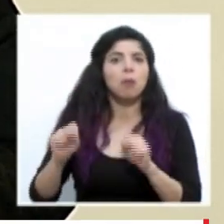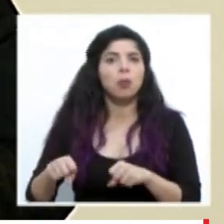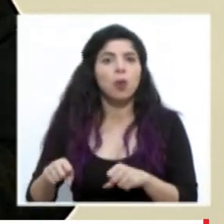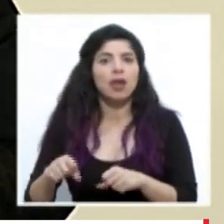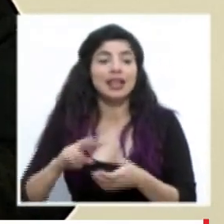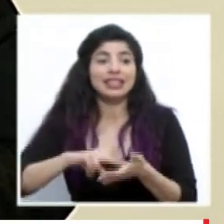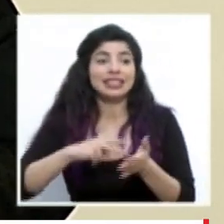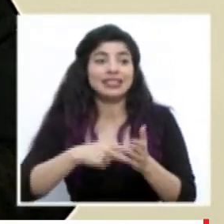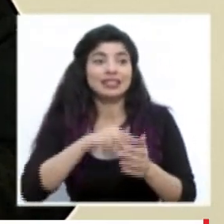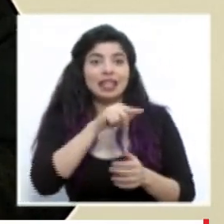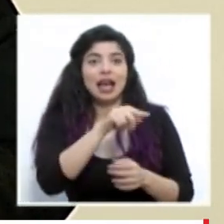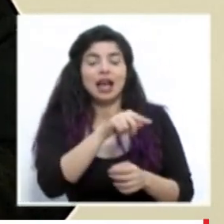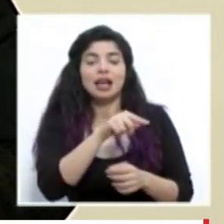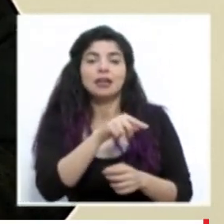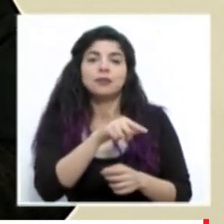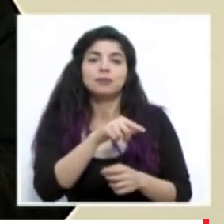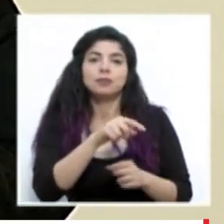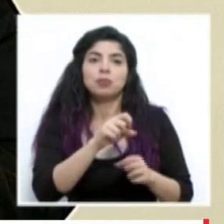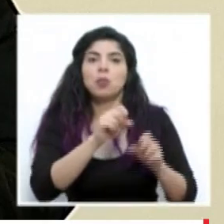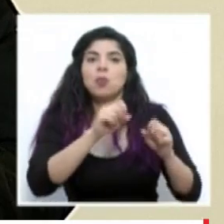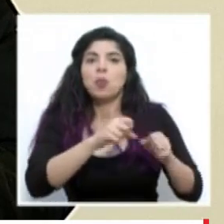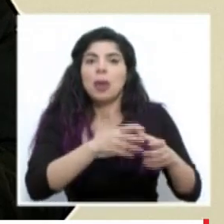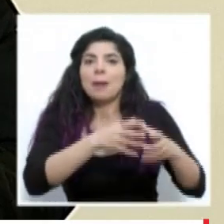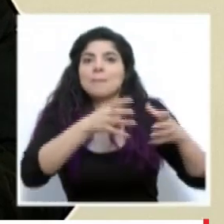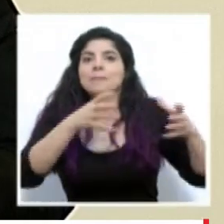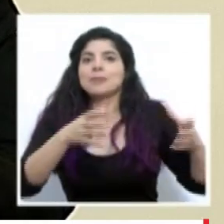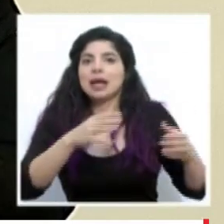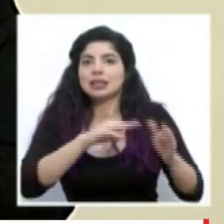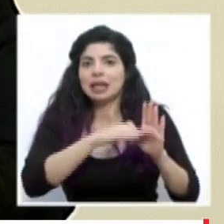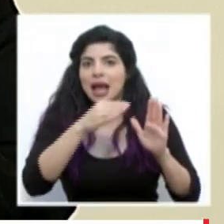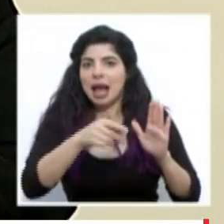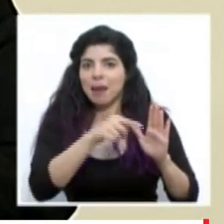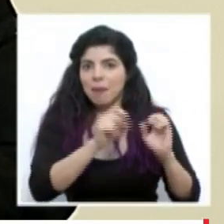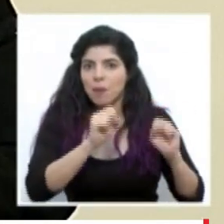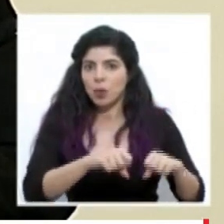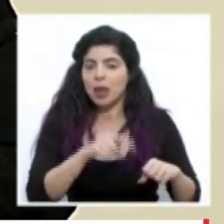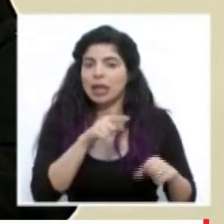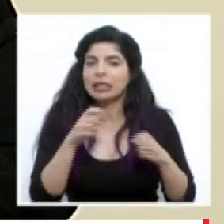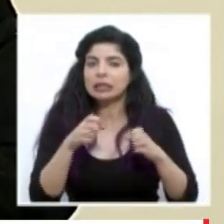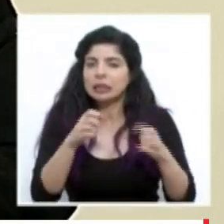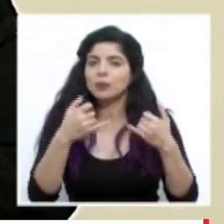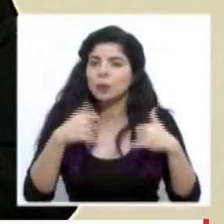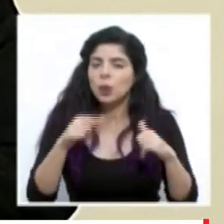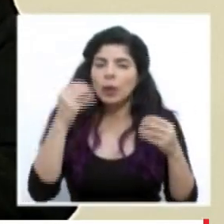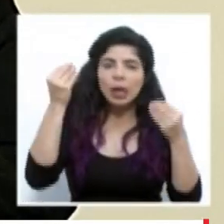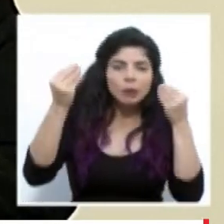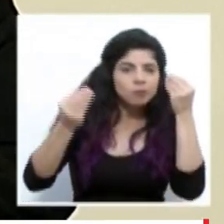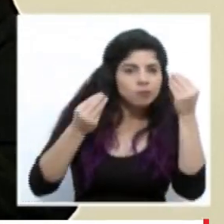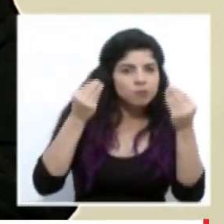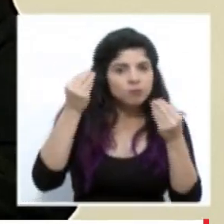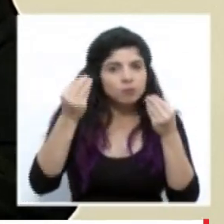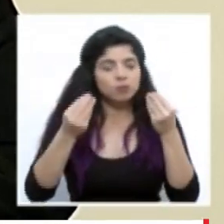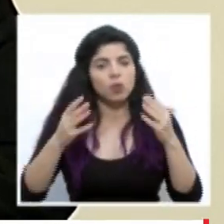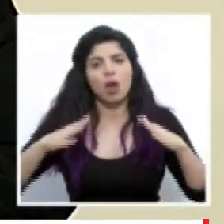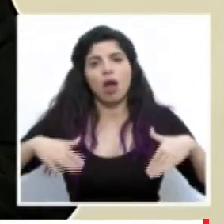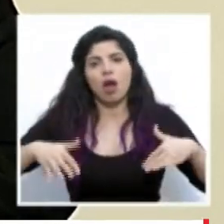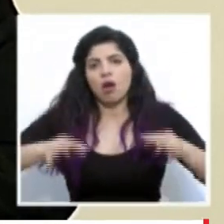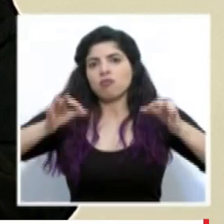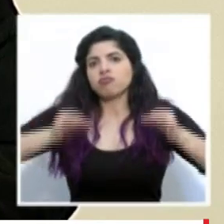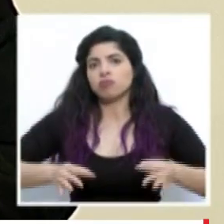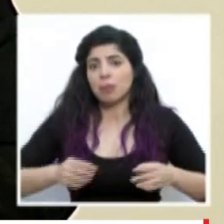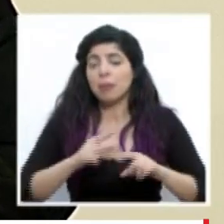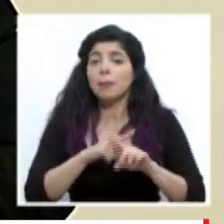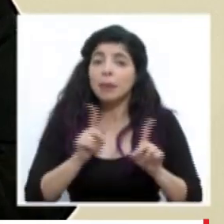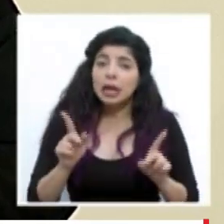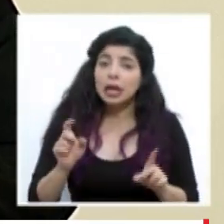la capacidad instalada de las camas en el país. Esta es una estrategia que estamos analizando, todavía no está en firme,